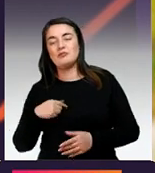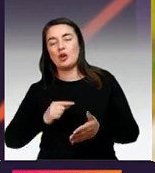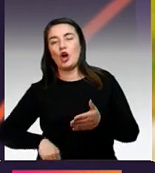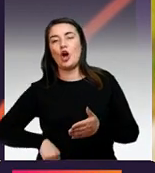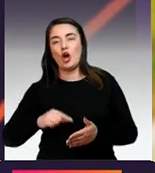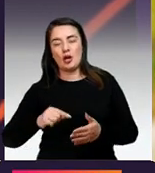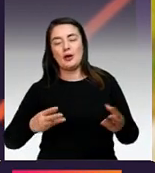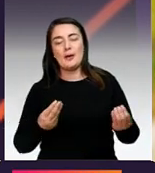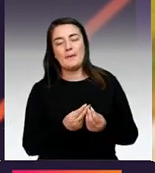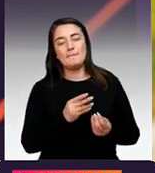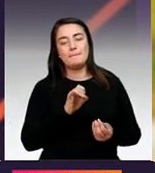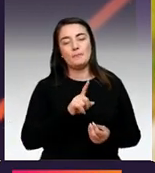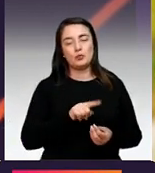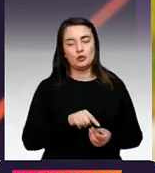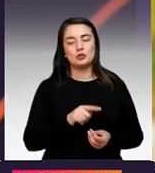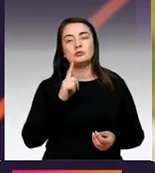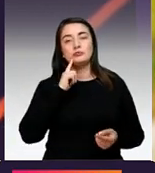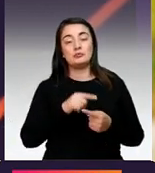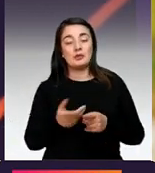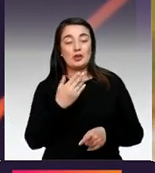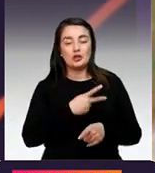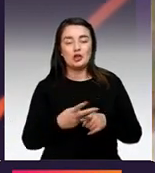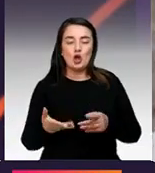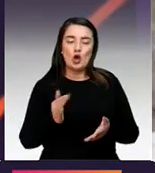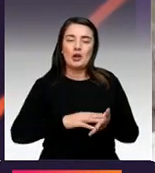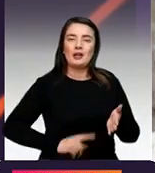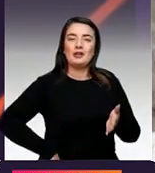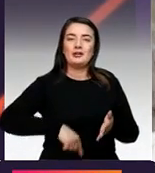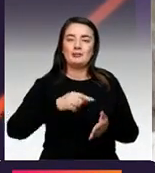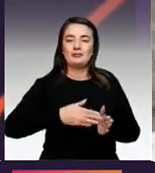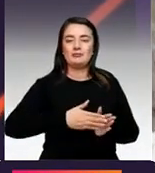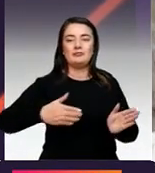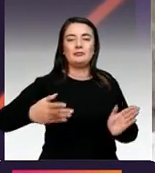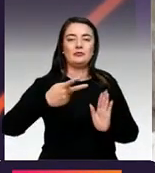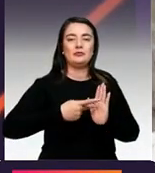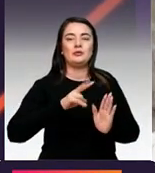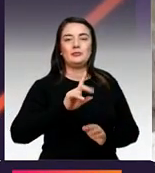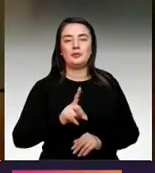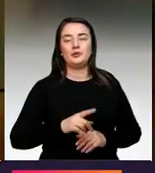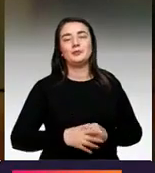el burgo del ph pues hace dos semanas renovó para la temporada 2000 21 yo